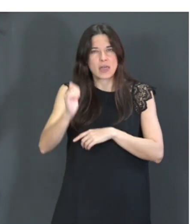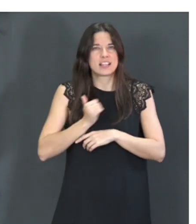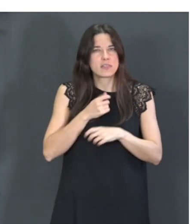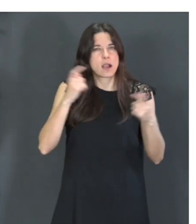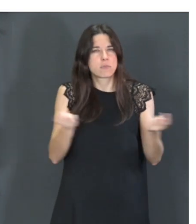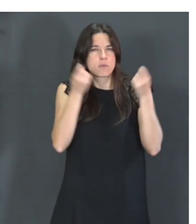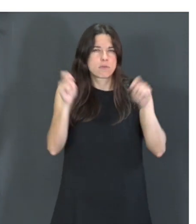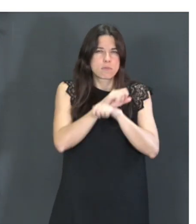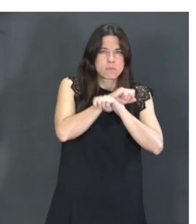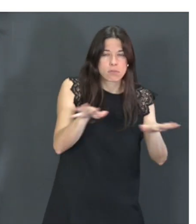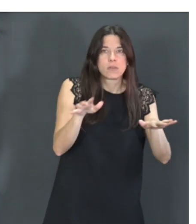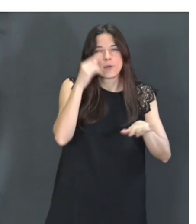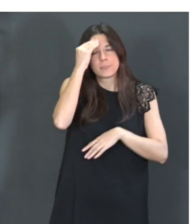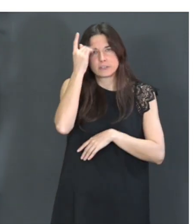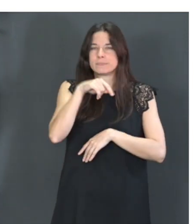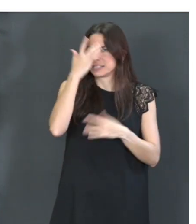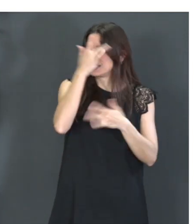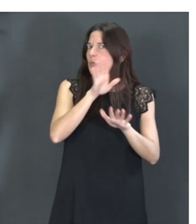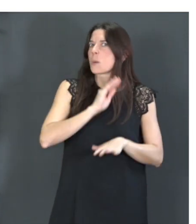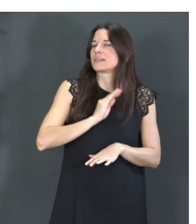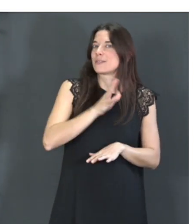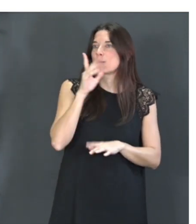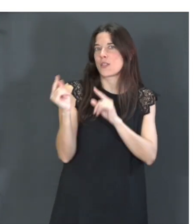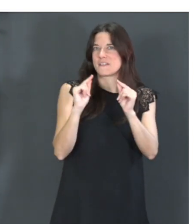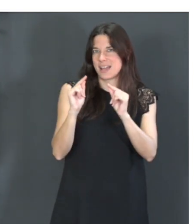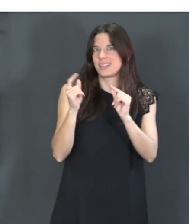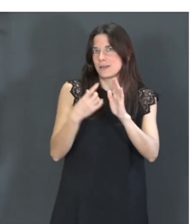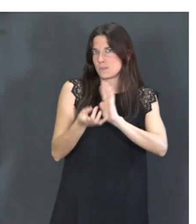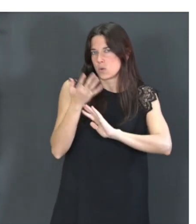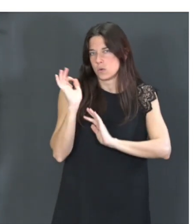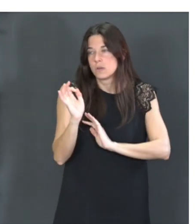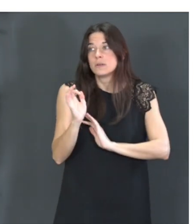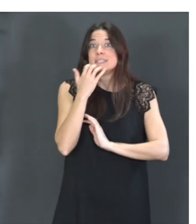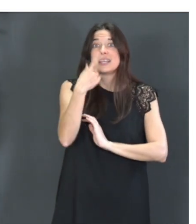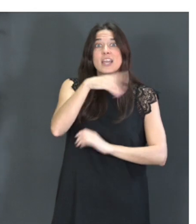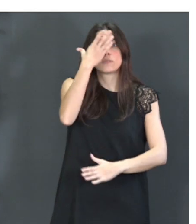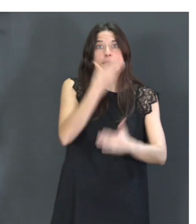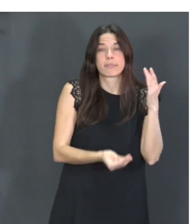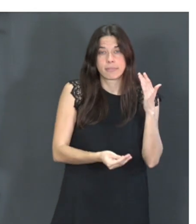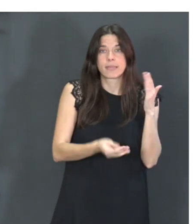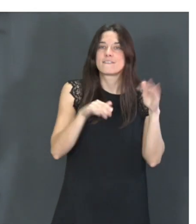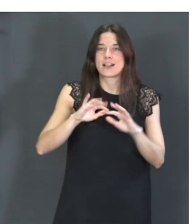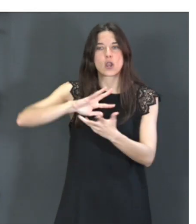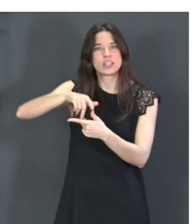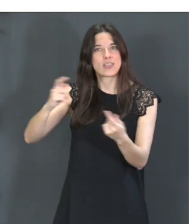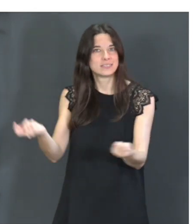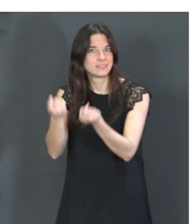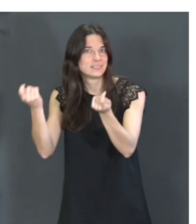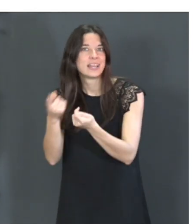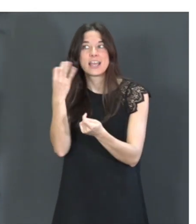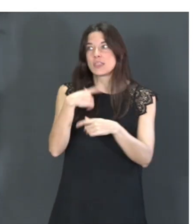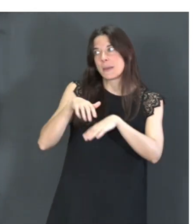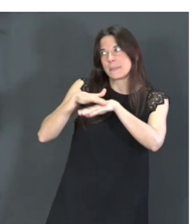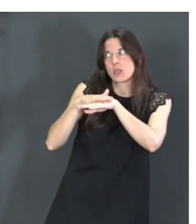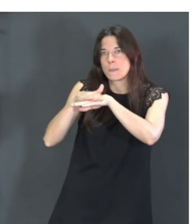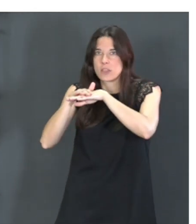muy sensibilizados a raíz de todo este debate que se ha generado. Cuando meten la pata, pues salen las noticias, tienen que pedir perdón y van